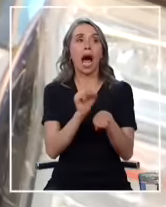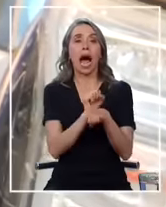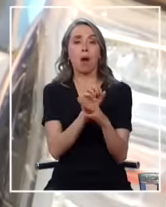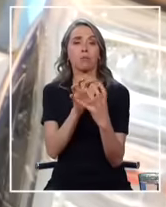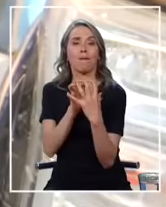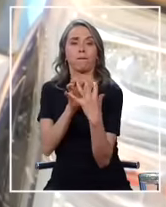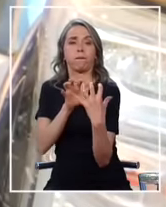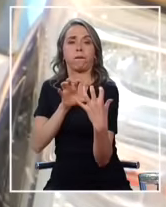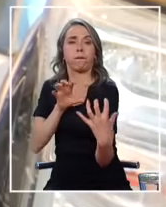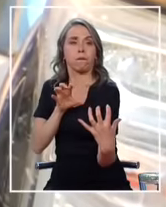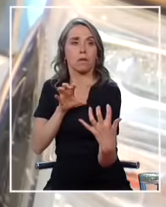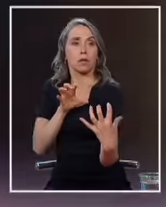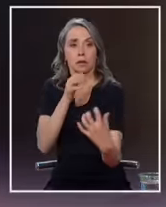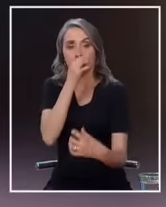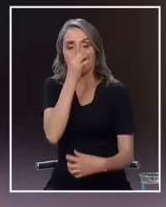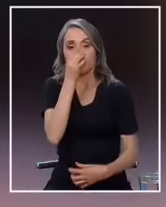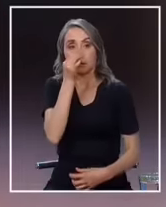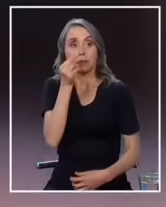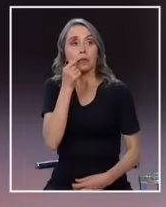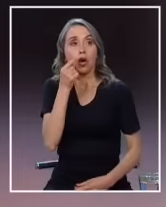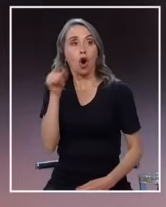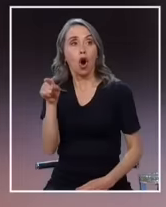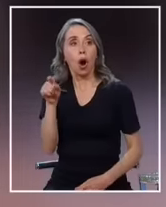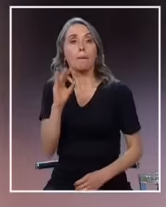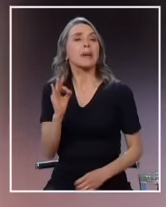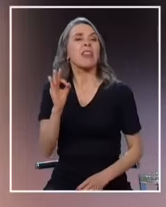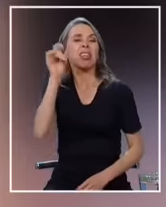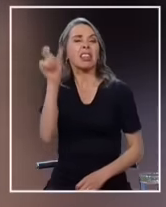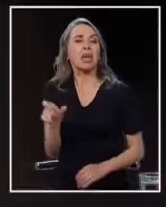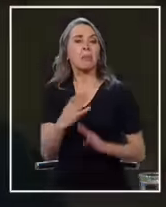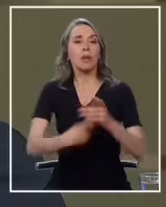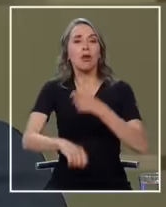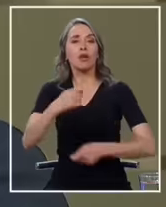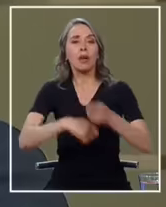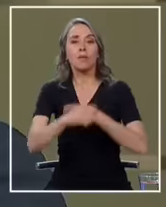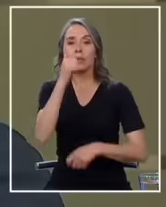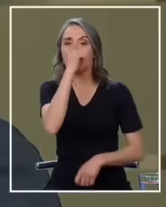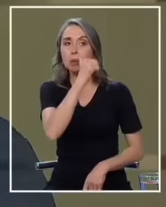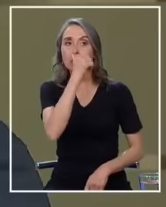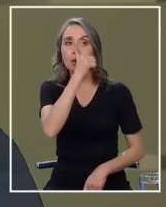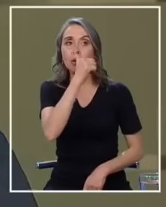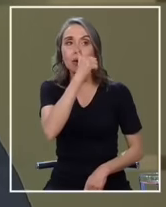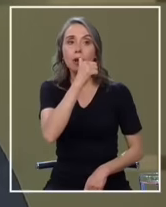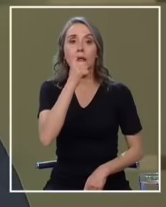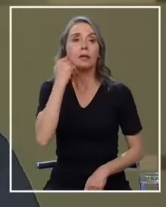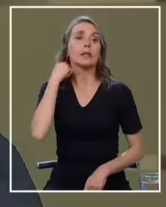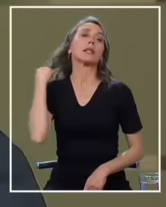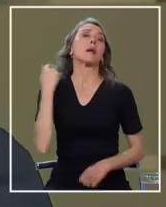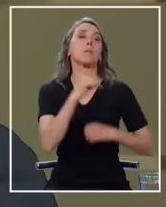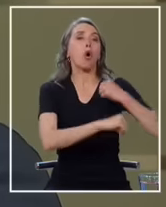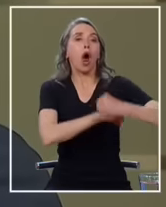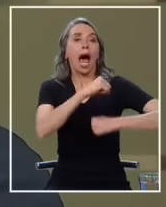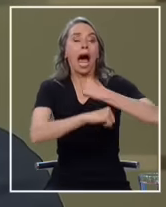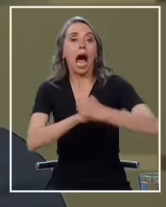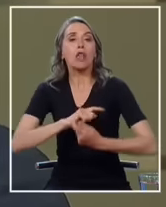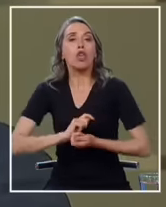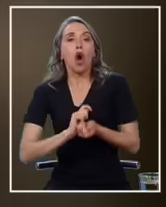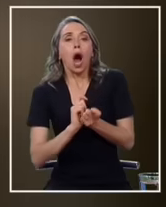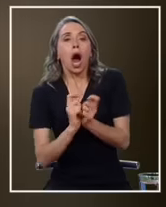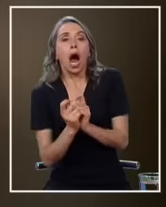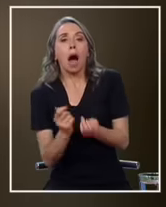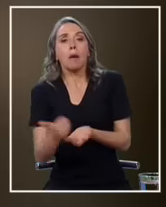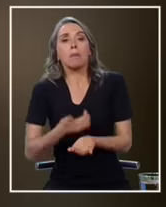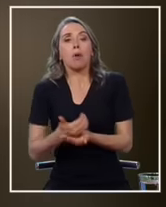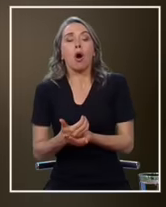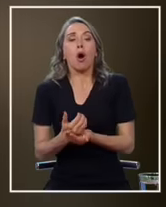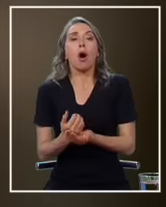vehículos de alta gama. Era un típico traficante que a través del tiempo logró mutar y logró